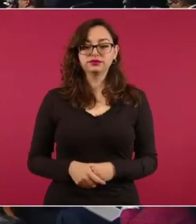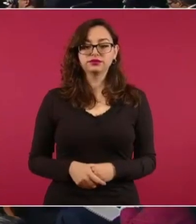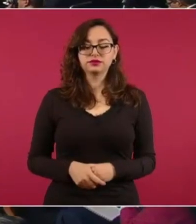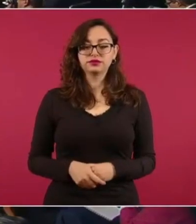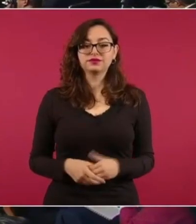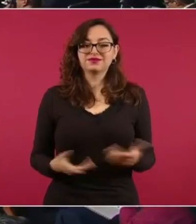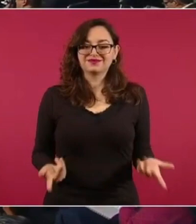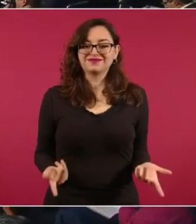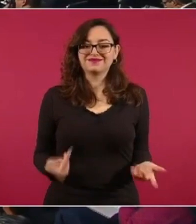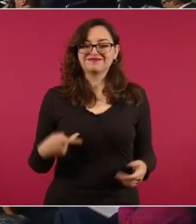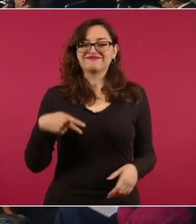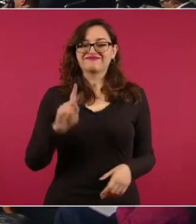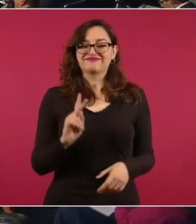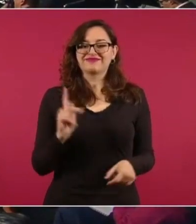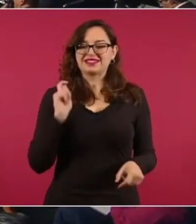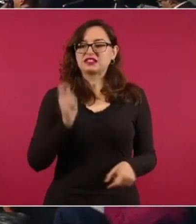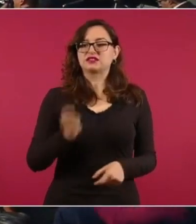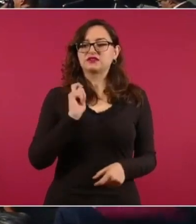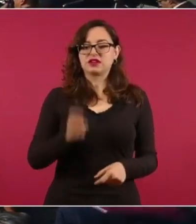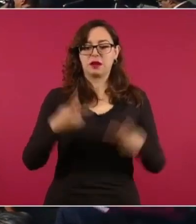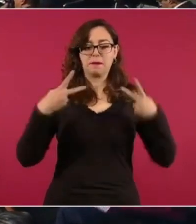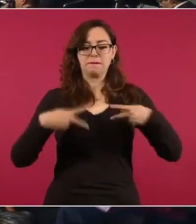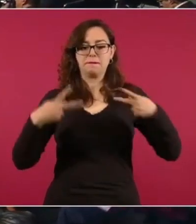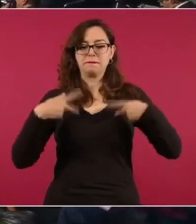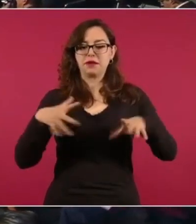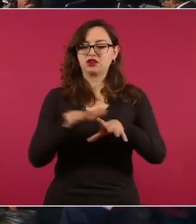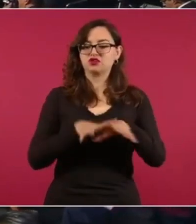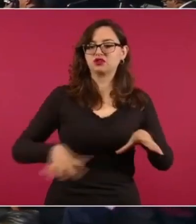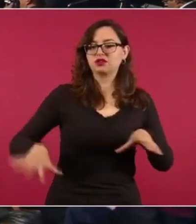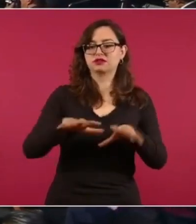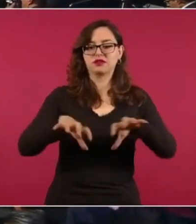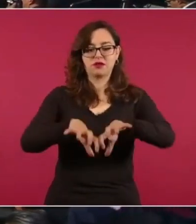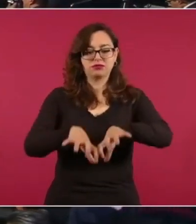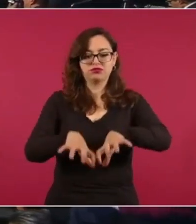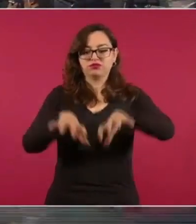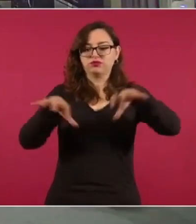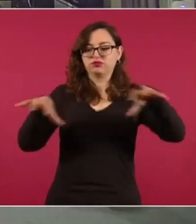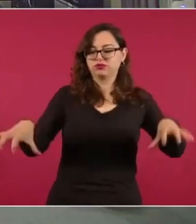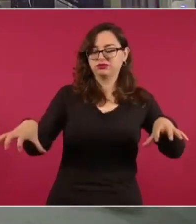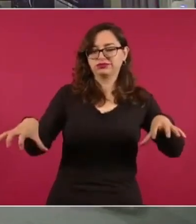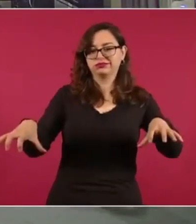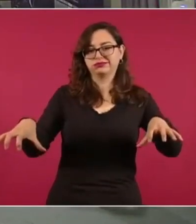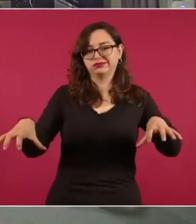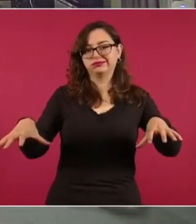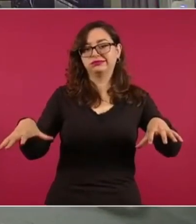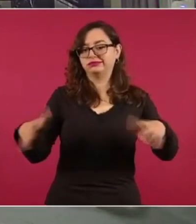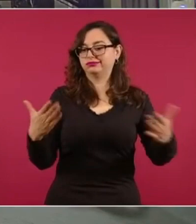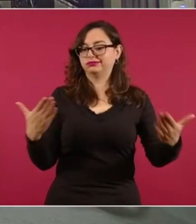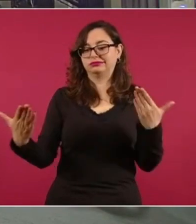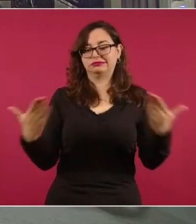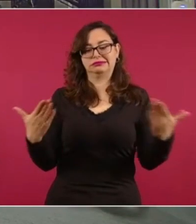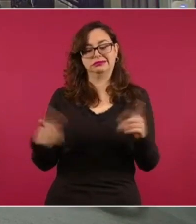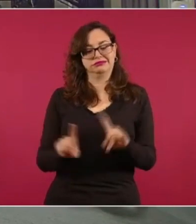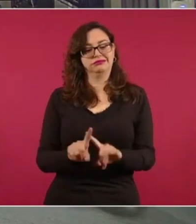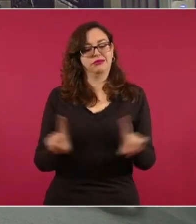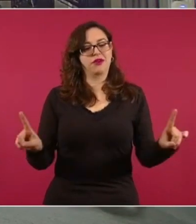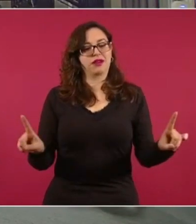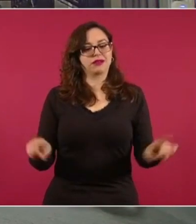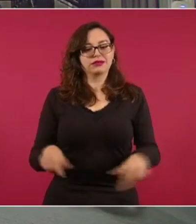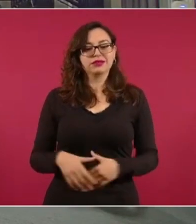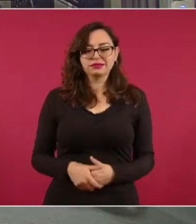Pero sí está muy diferenciado. Y también